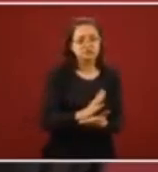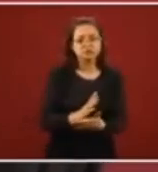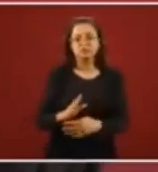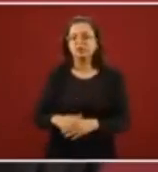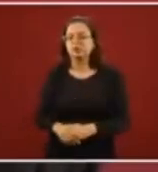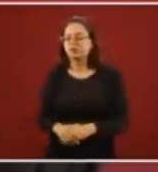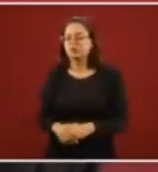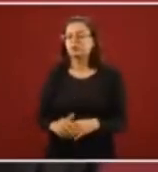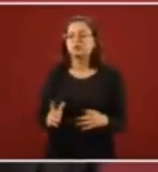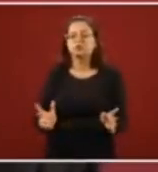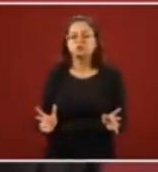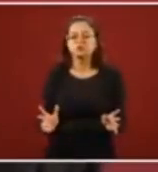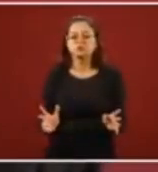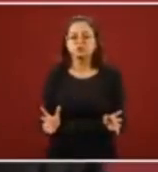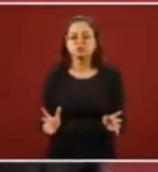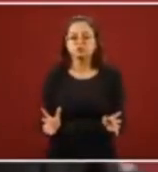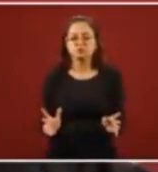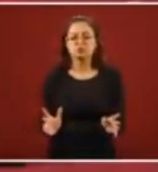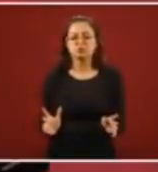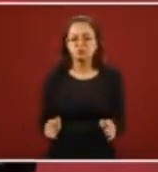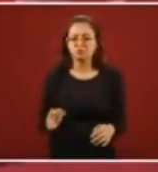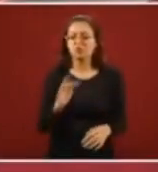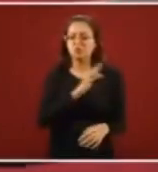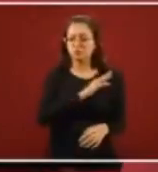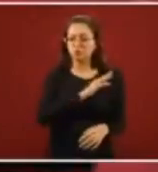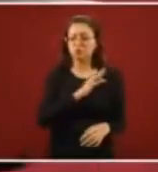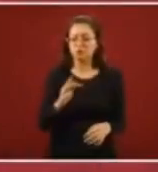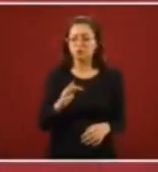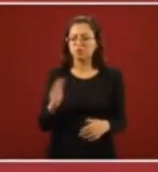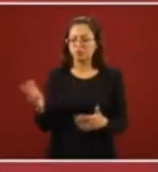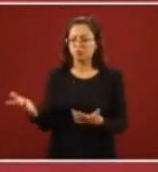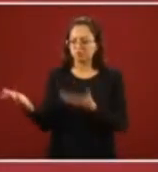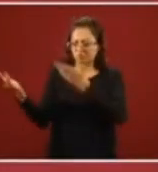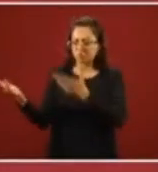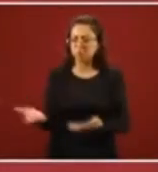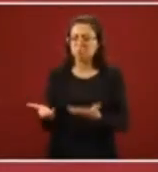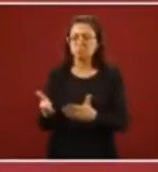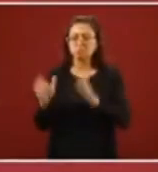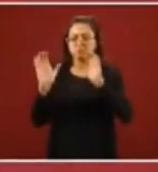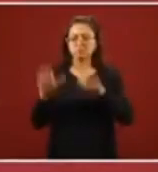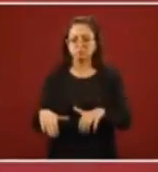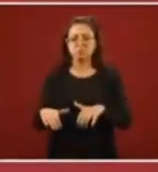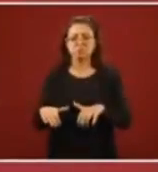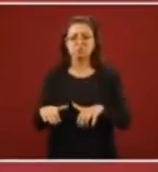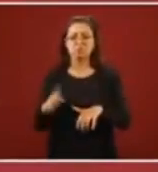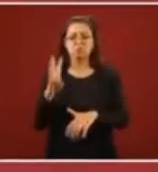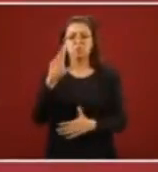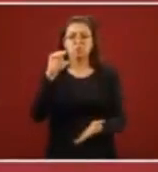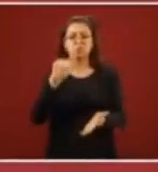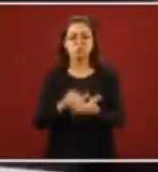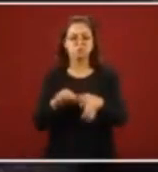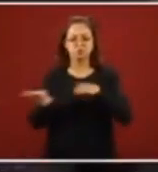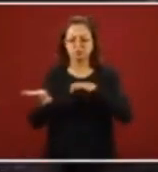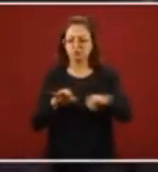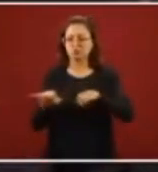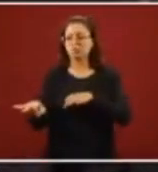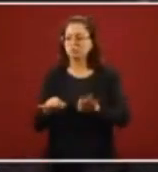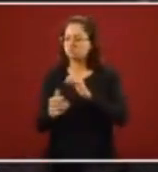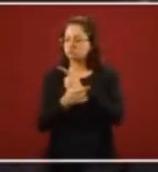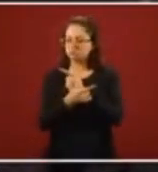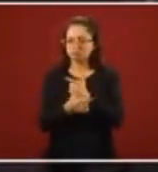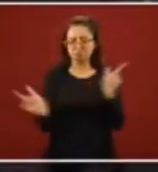empleos ahí, en la frontera sur, disponibles.